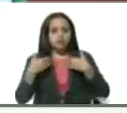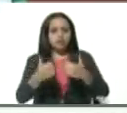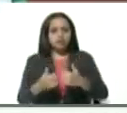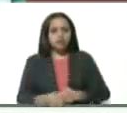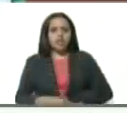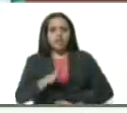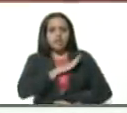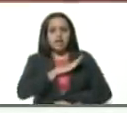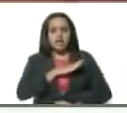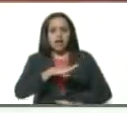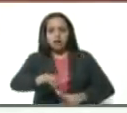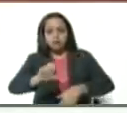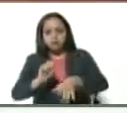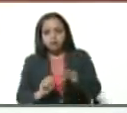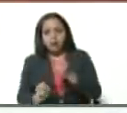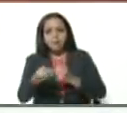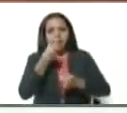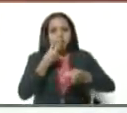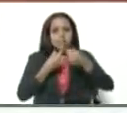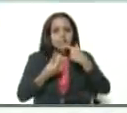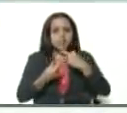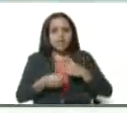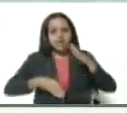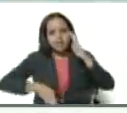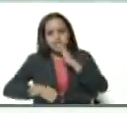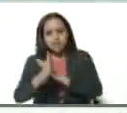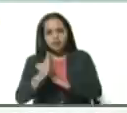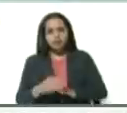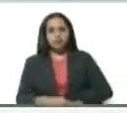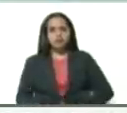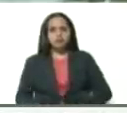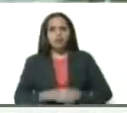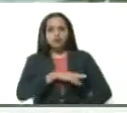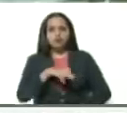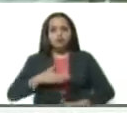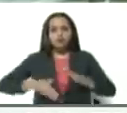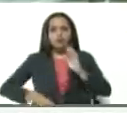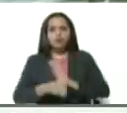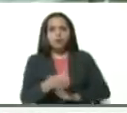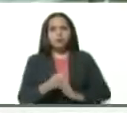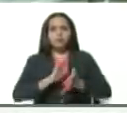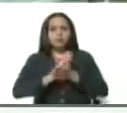tenga acceso a las medicinas directamente. Y así vamos nosotros